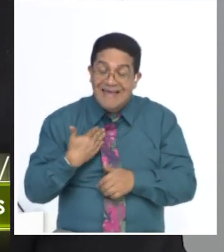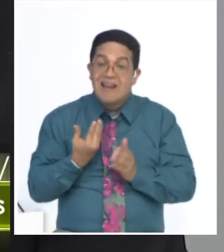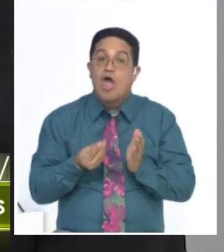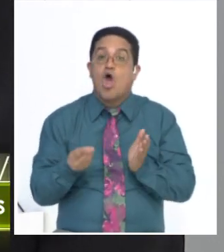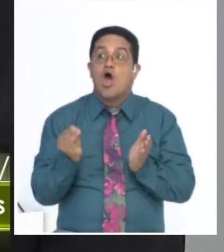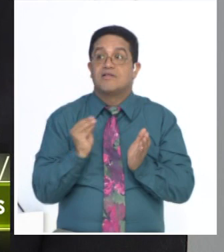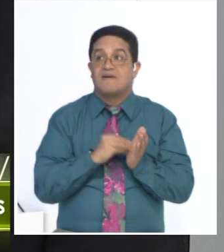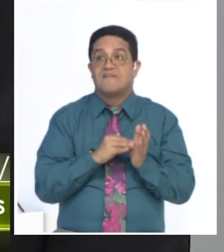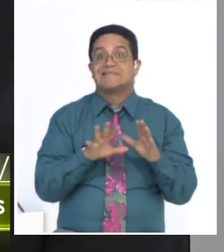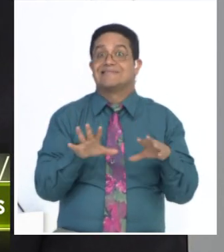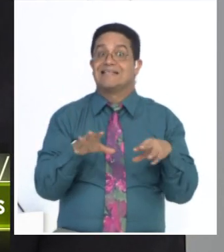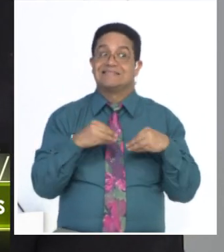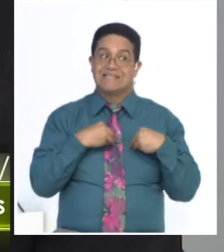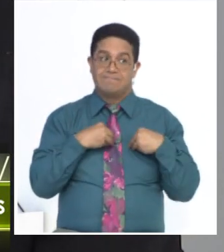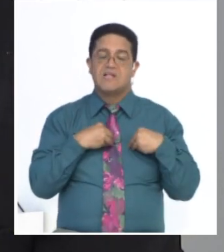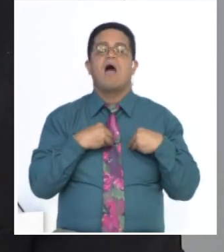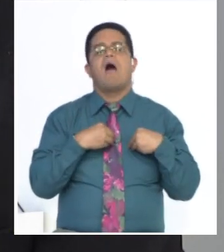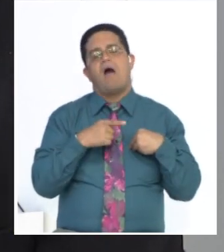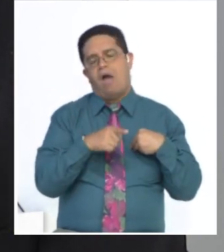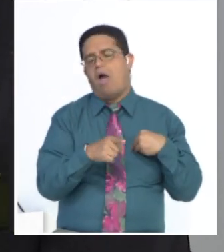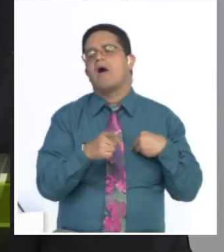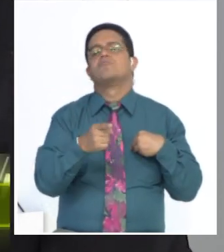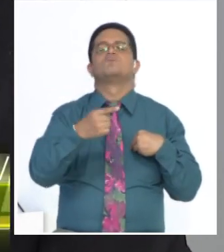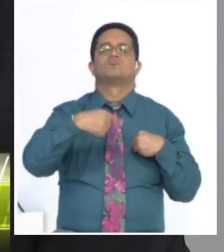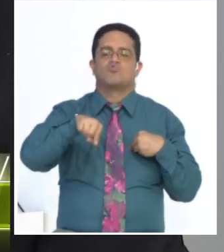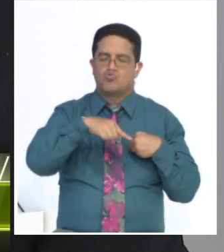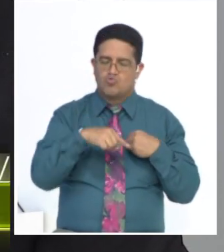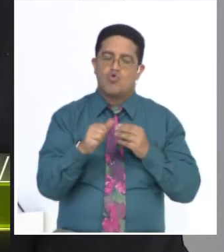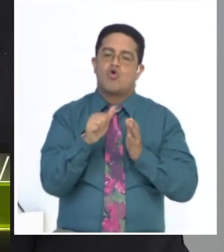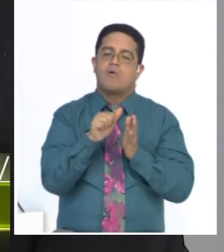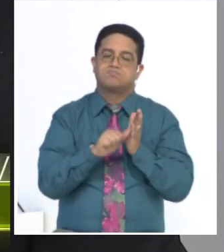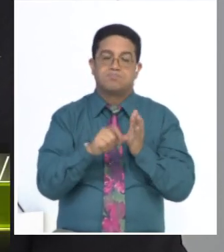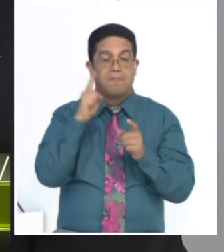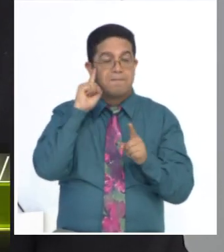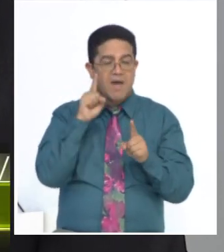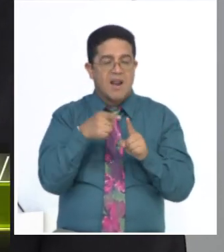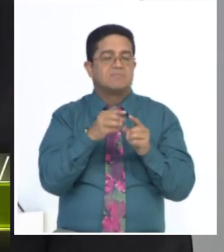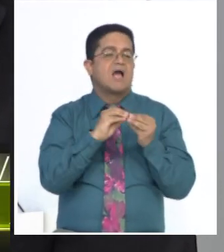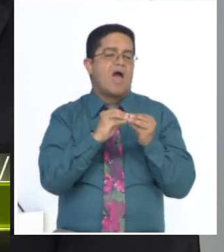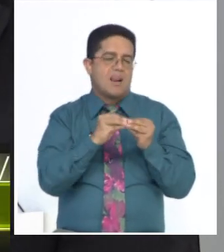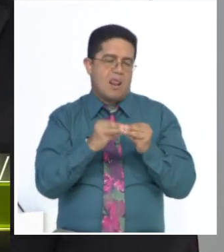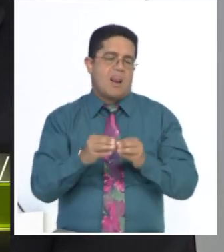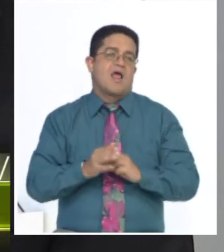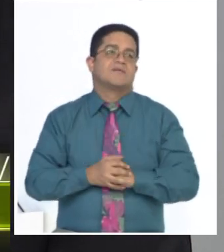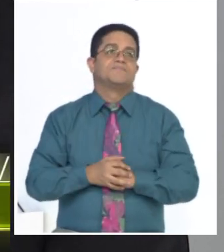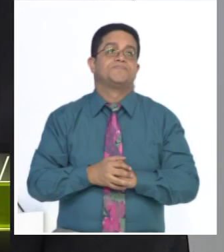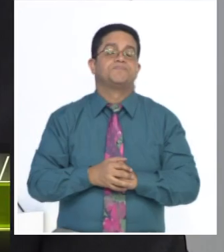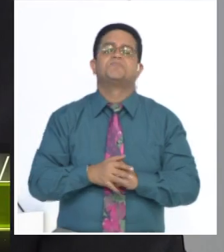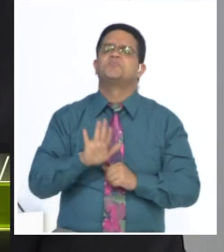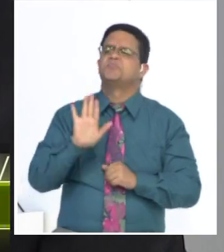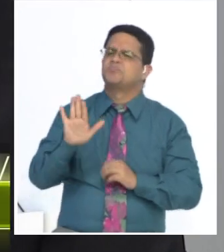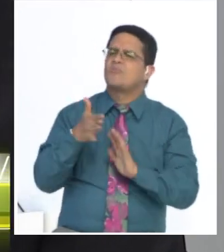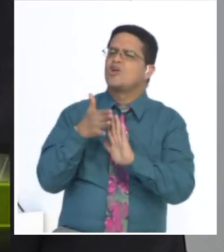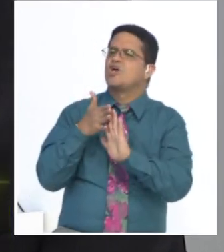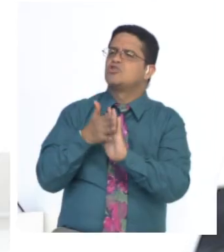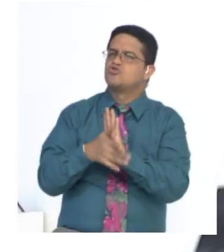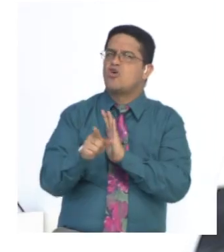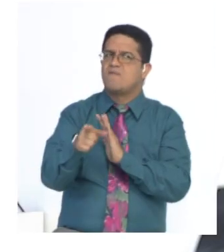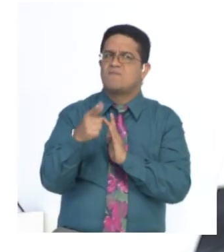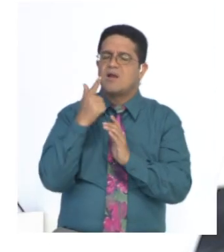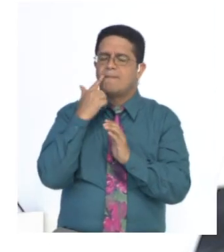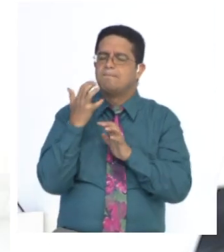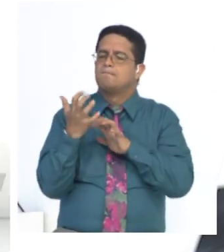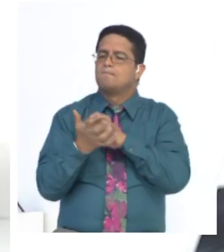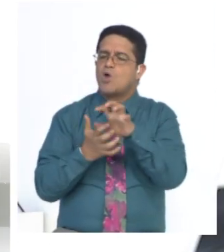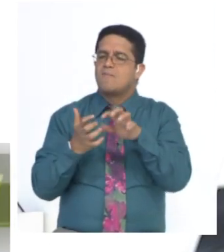acepta bajo su consentimiento de colocar nuevamente la malla para corregir el defecto, se le coloca nuevamente. Con respecto a la corrección del defecto con la